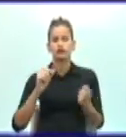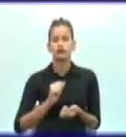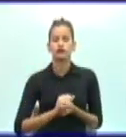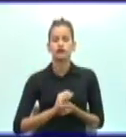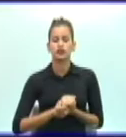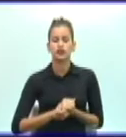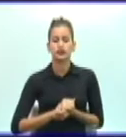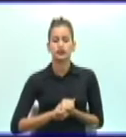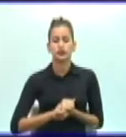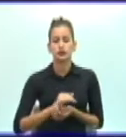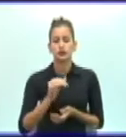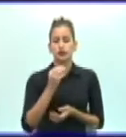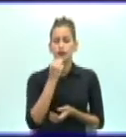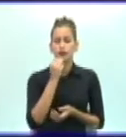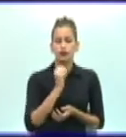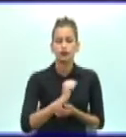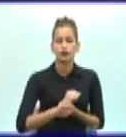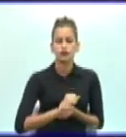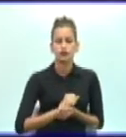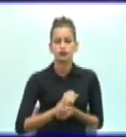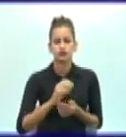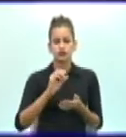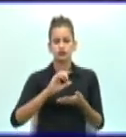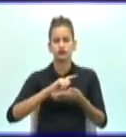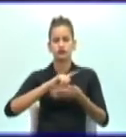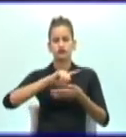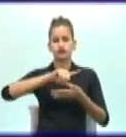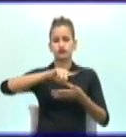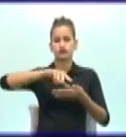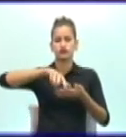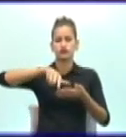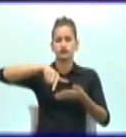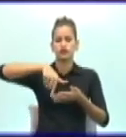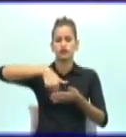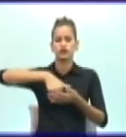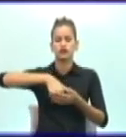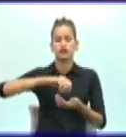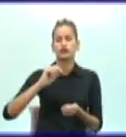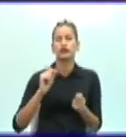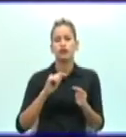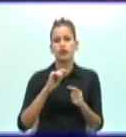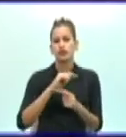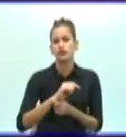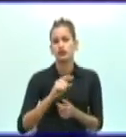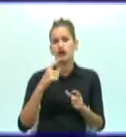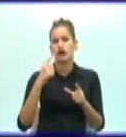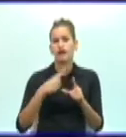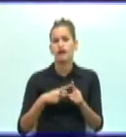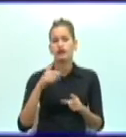puedo también llevar hasta un ángulo de 180 grados.